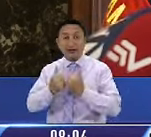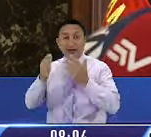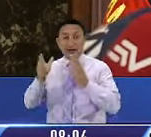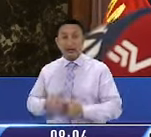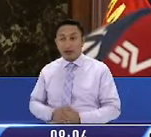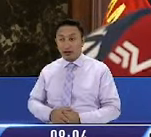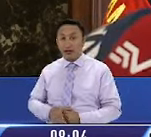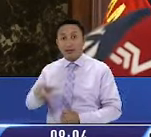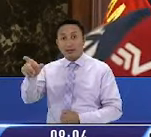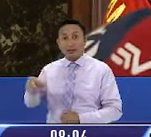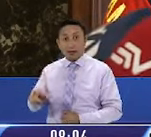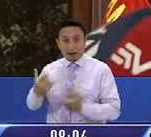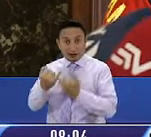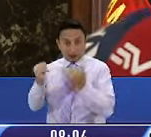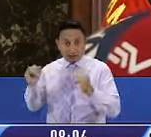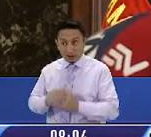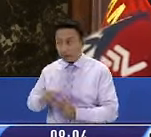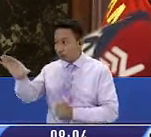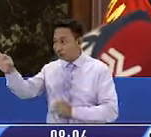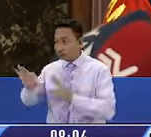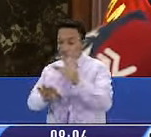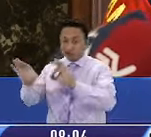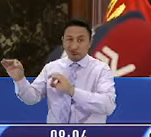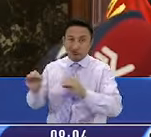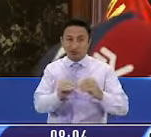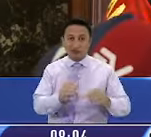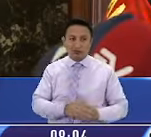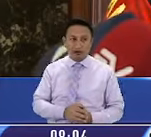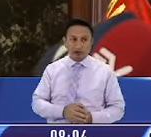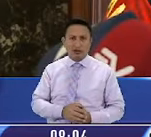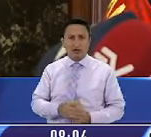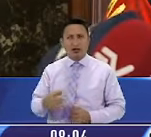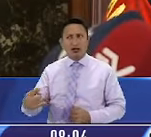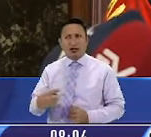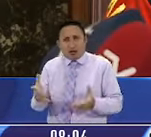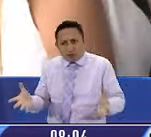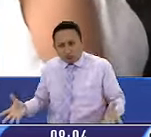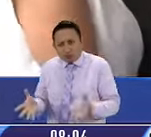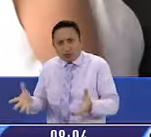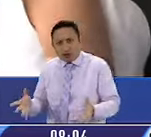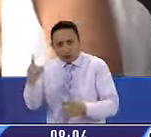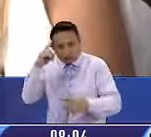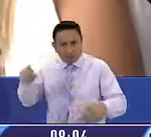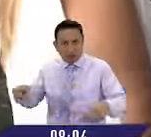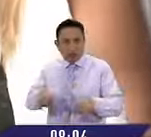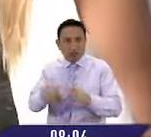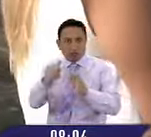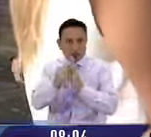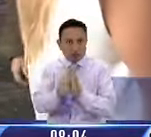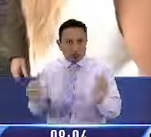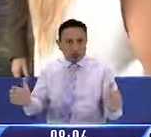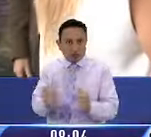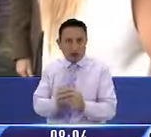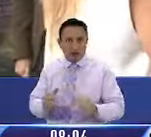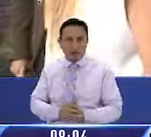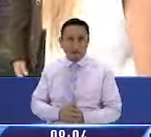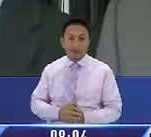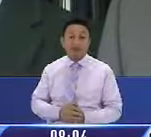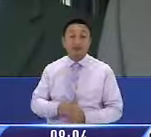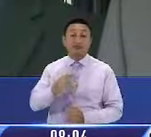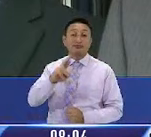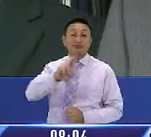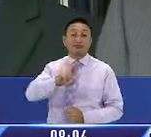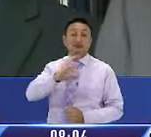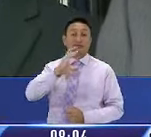sonsacar a los asambleístas de otras bancadas, en vez de promover agendas comunes. El correísmo y el Partido Social